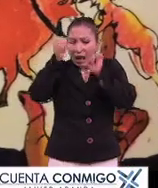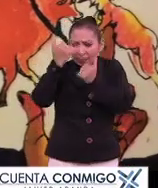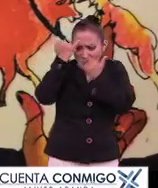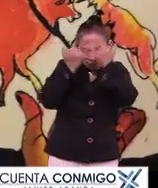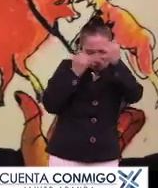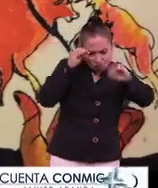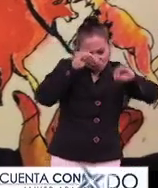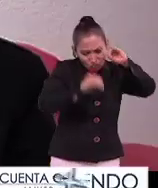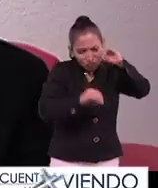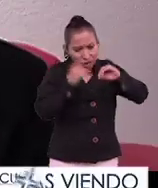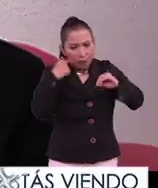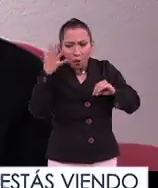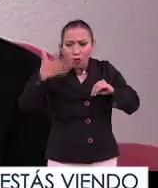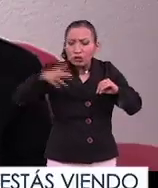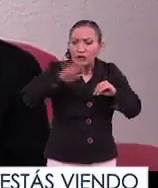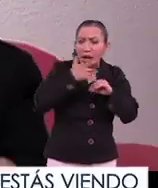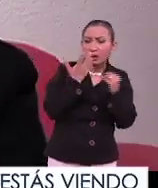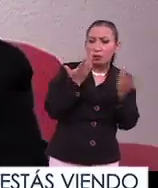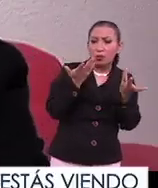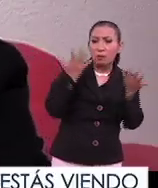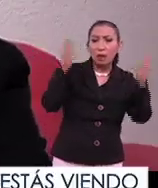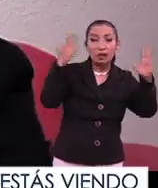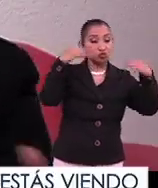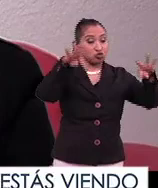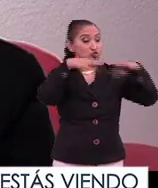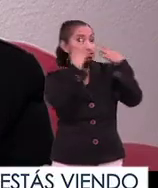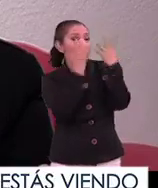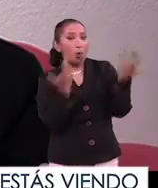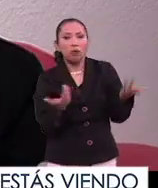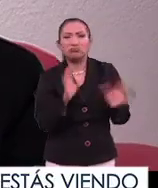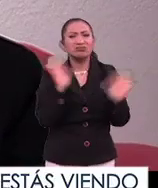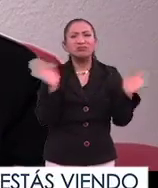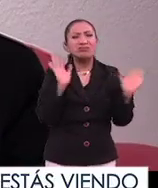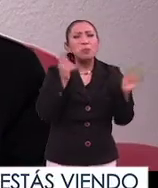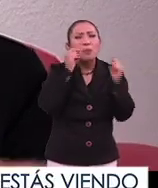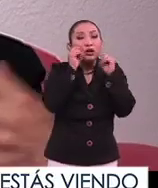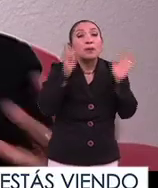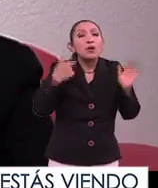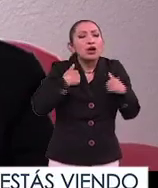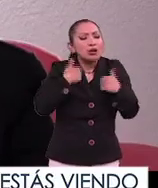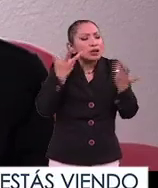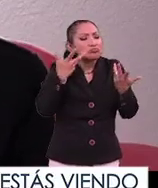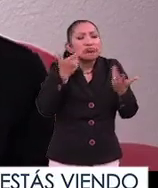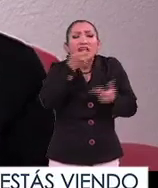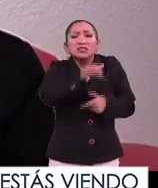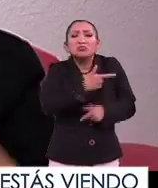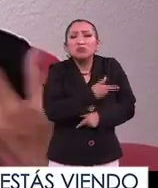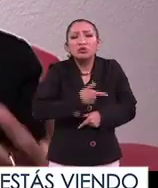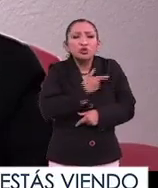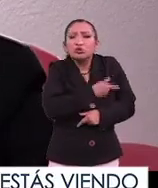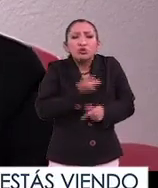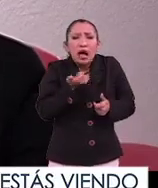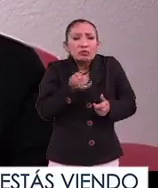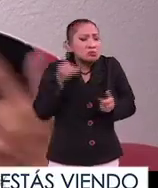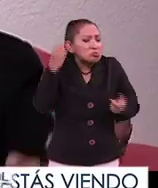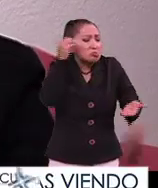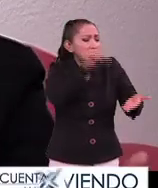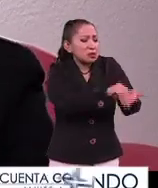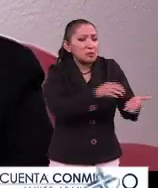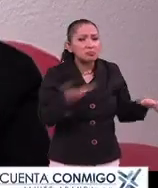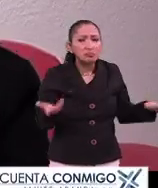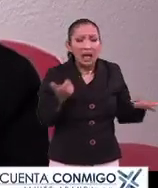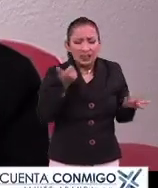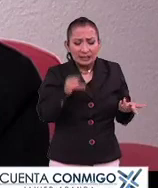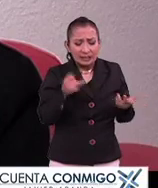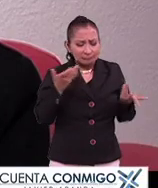crea, y no para buscar el aplauso o que lo critiquen. Lo hace porque le nace, ¿no? Porque